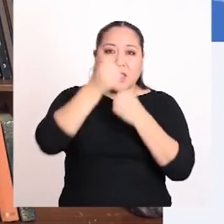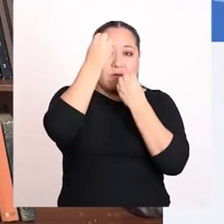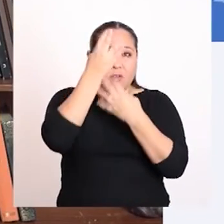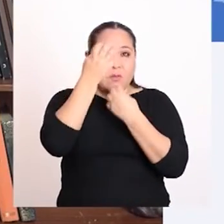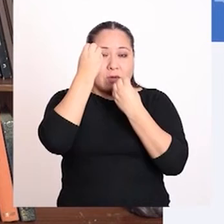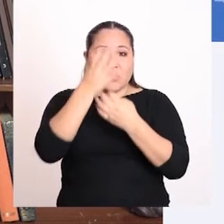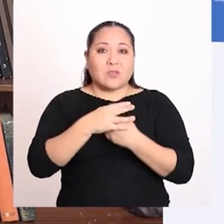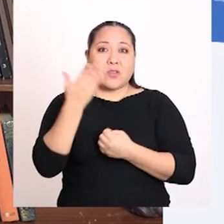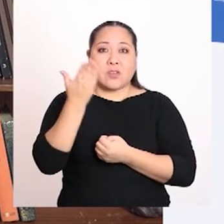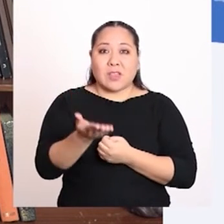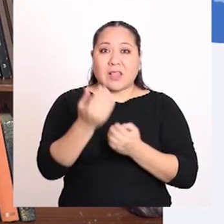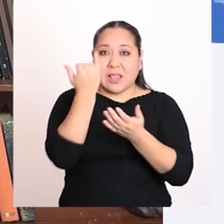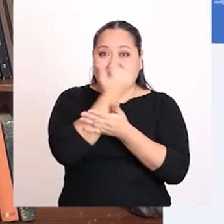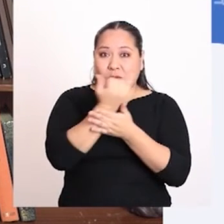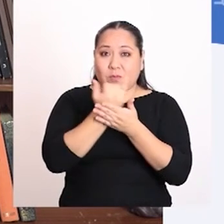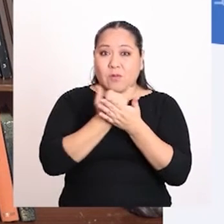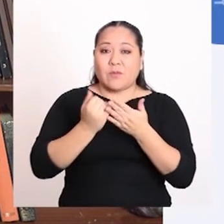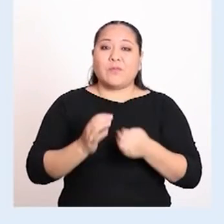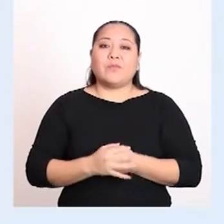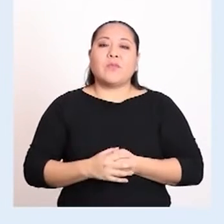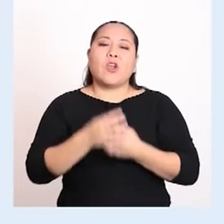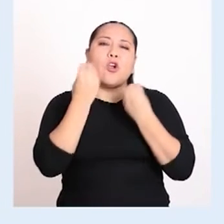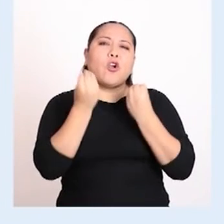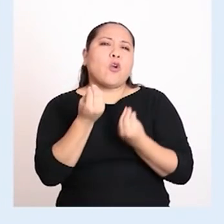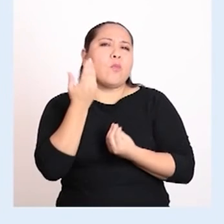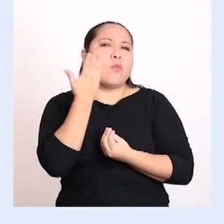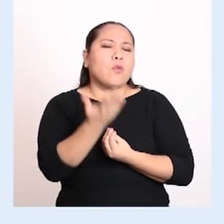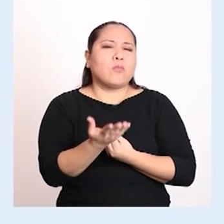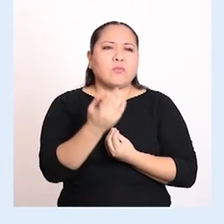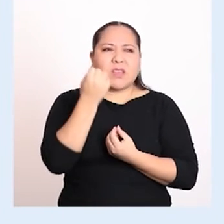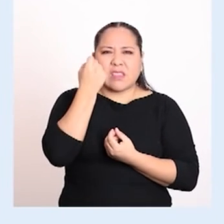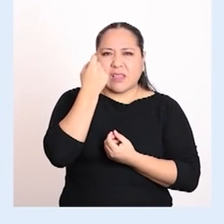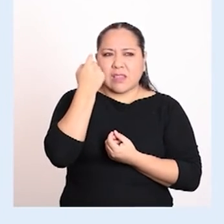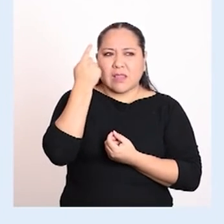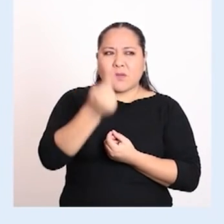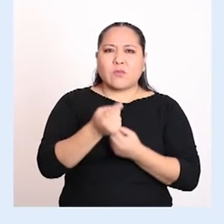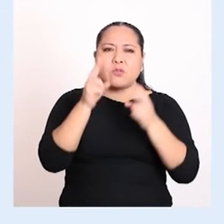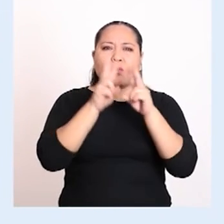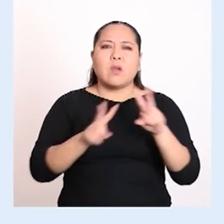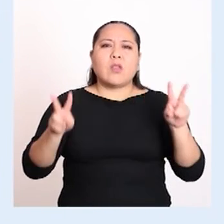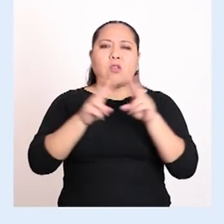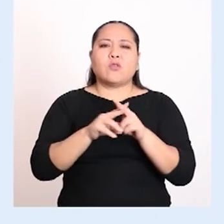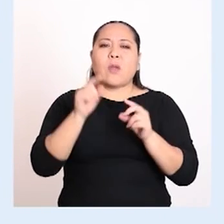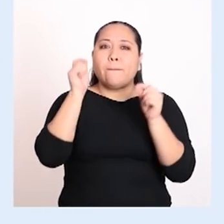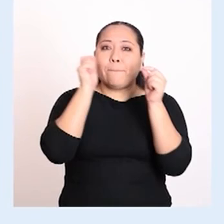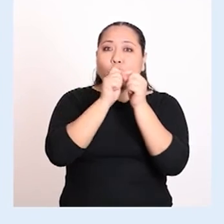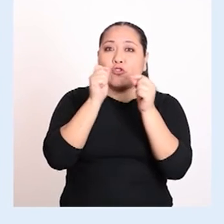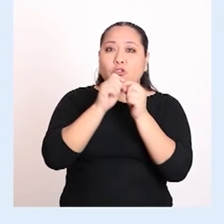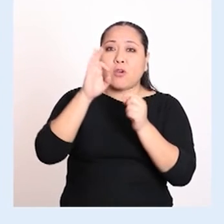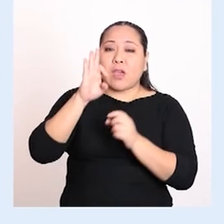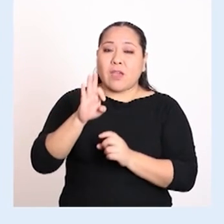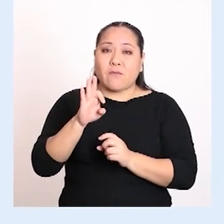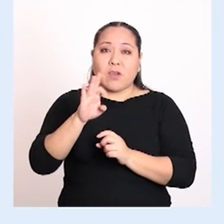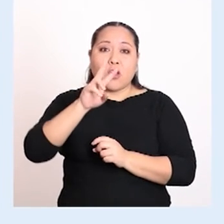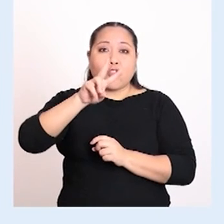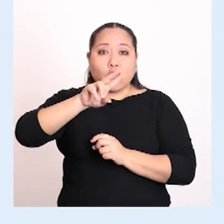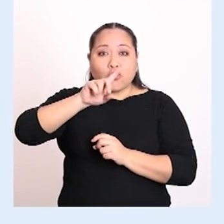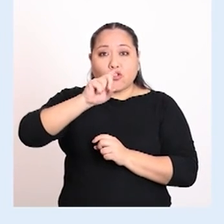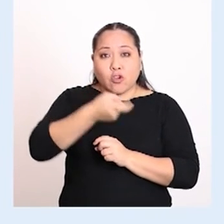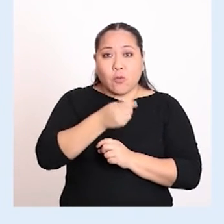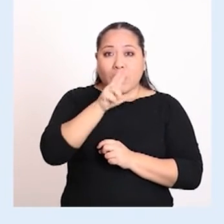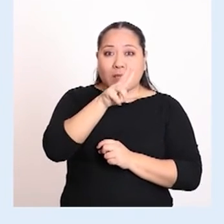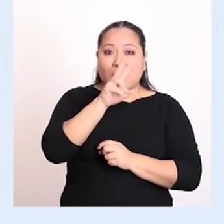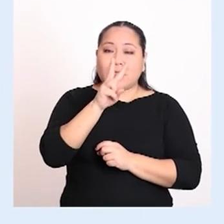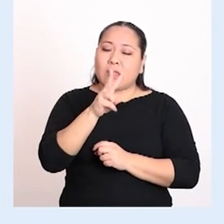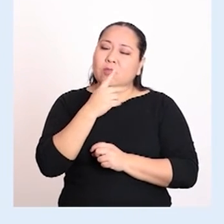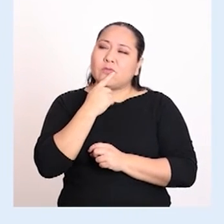la información que hay en nuestra gráfica. ¿Y cómo podemos interpretar los valores del punto